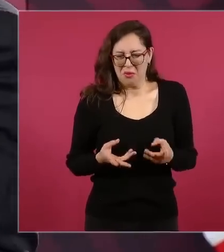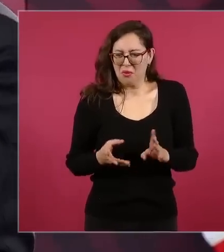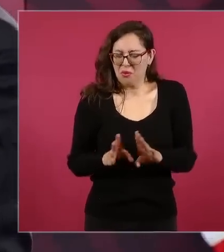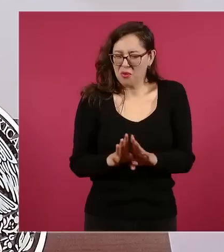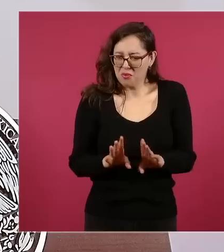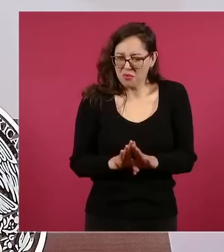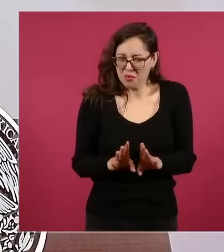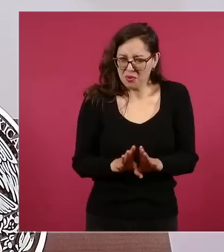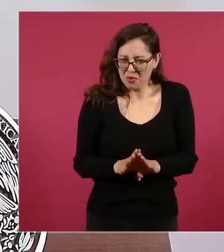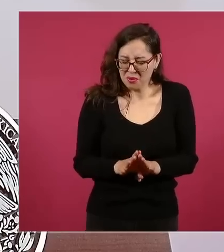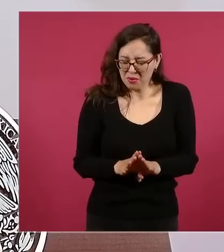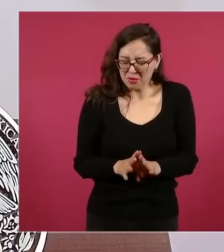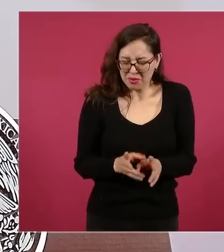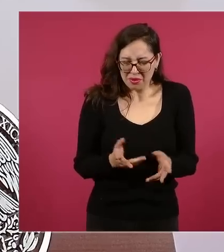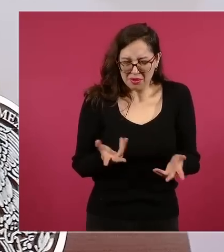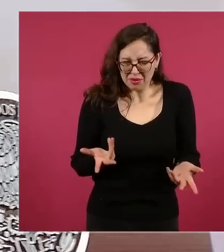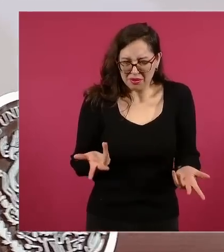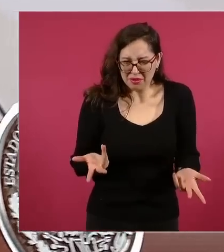Entonces, todo eso